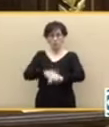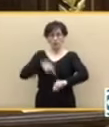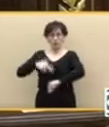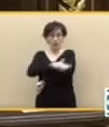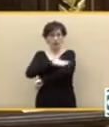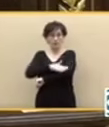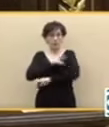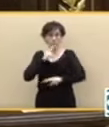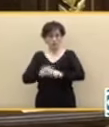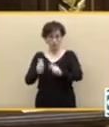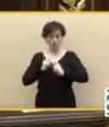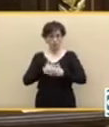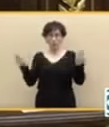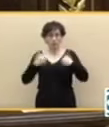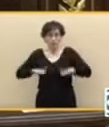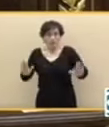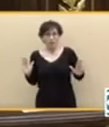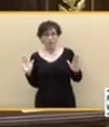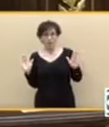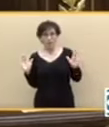respuesta...